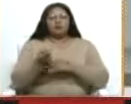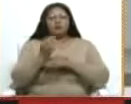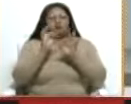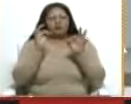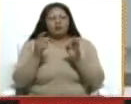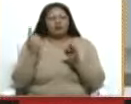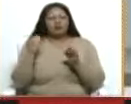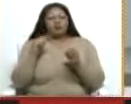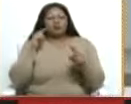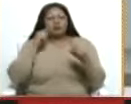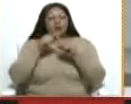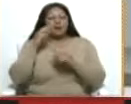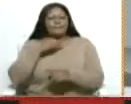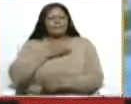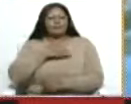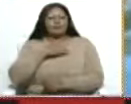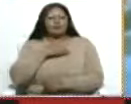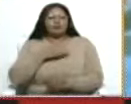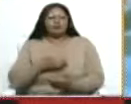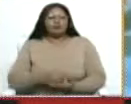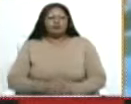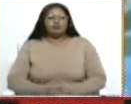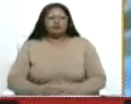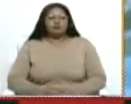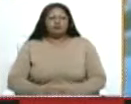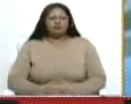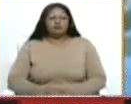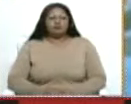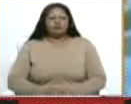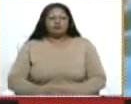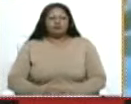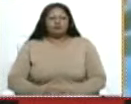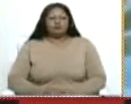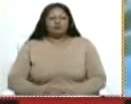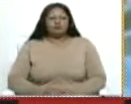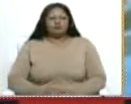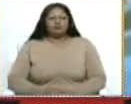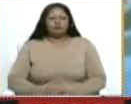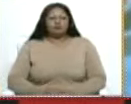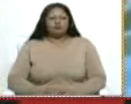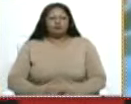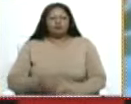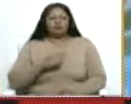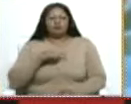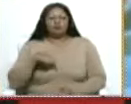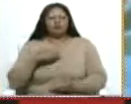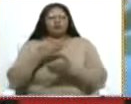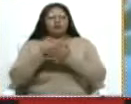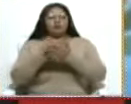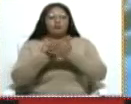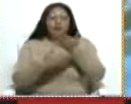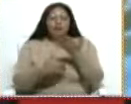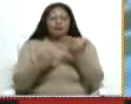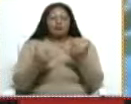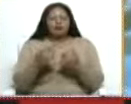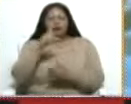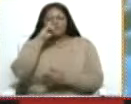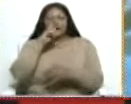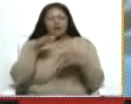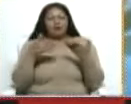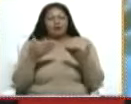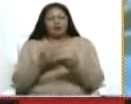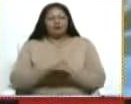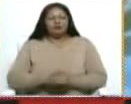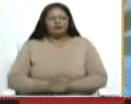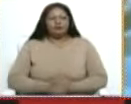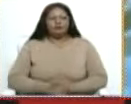es nuestra misión. ¿Cuáles serían justamente esas propuestas? Decía, por cierto, el jefe de Estado, y recordábamos, hubo un momento, no recuerdo en qué año, pero hubo un momento como